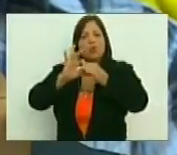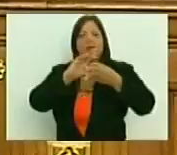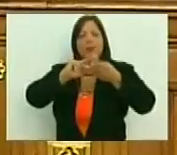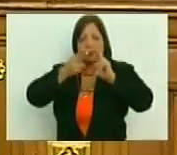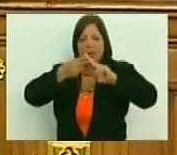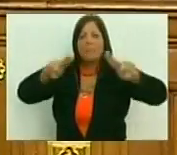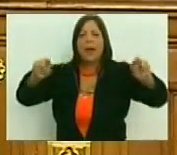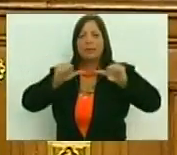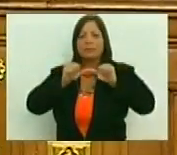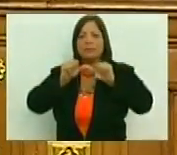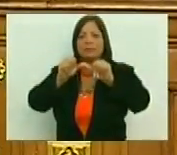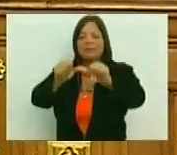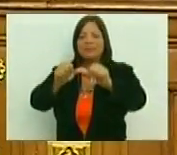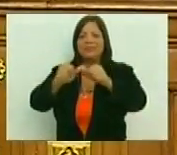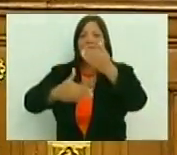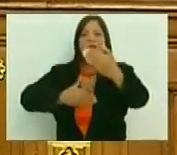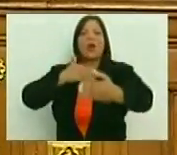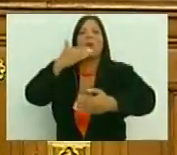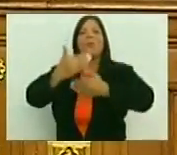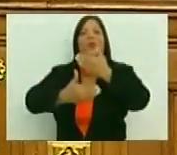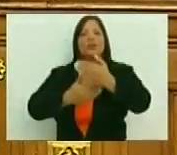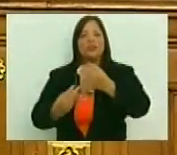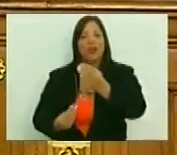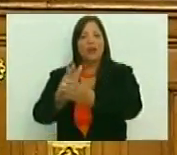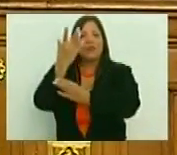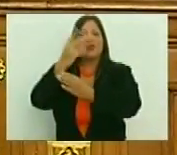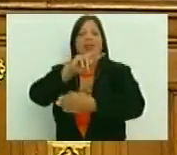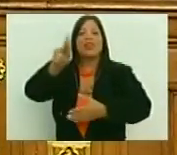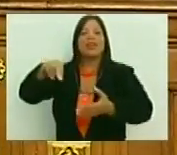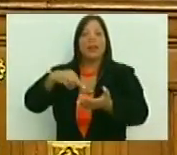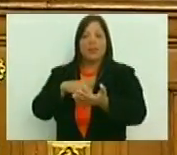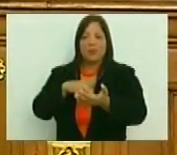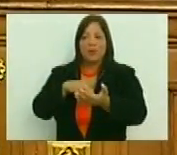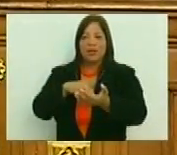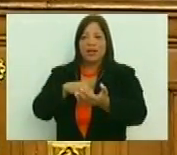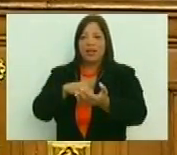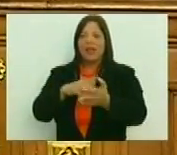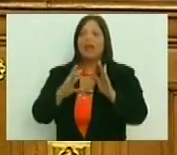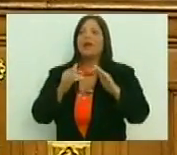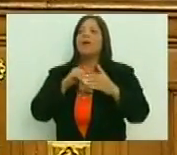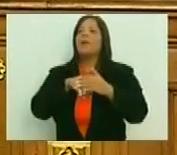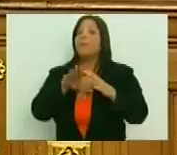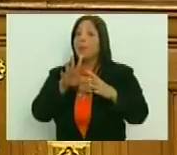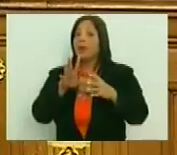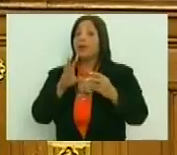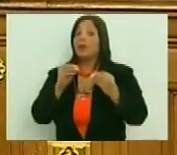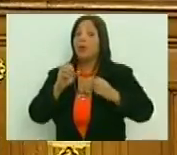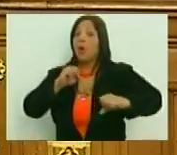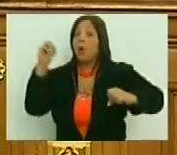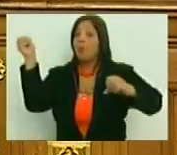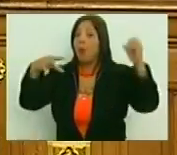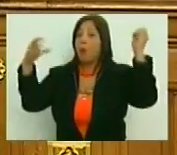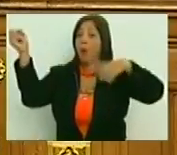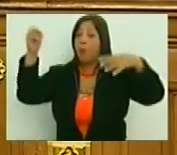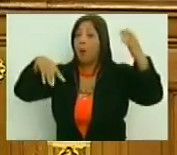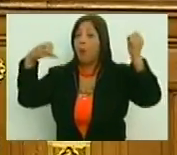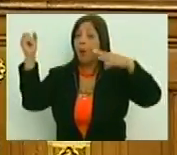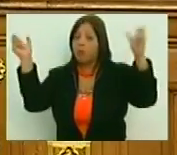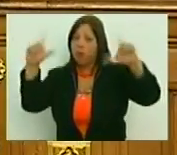paz durante el proceso de refundación de la República en medio del voraz bombardeo